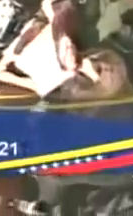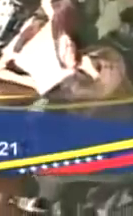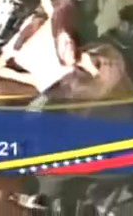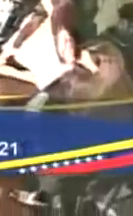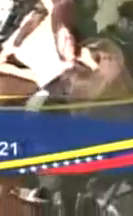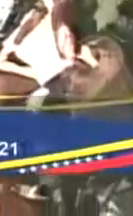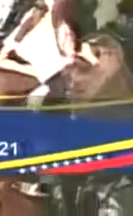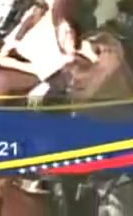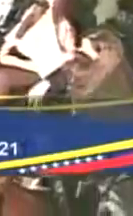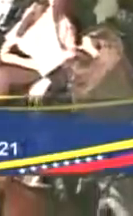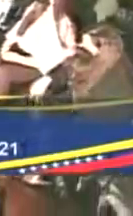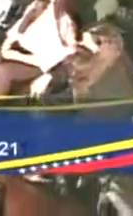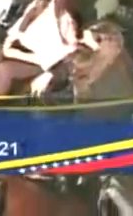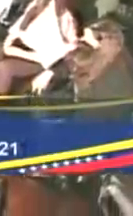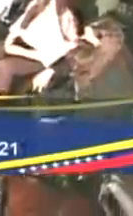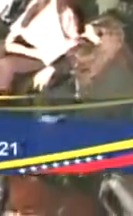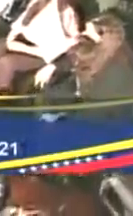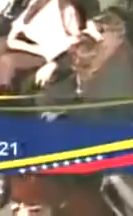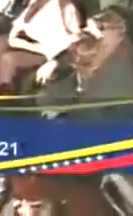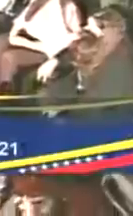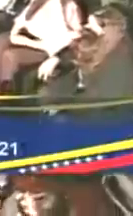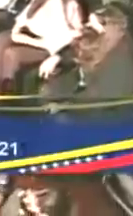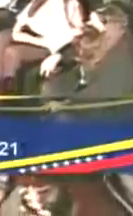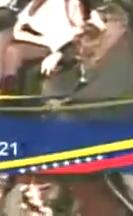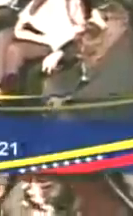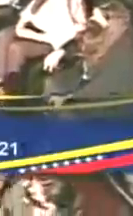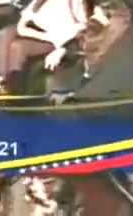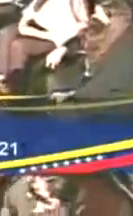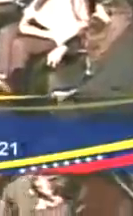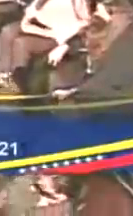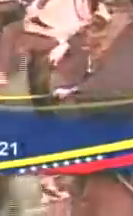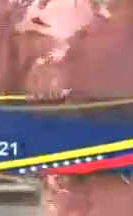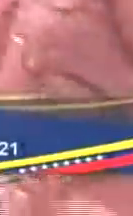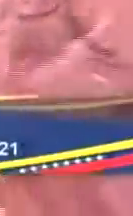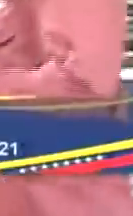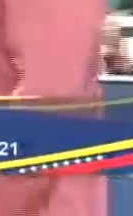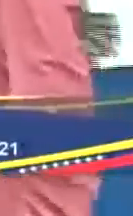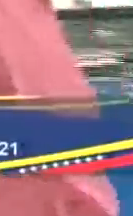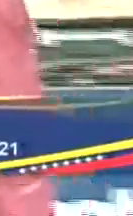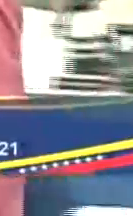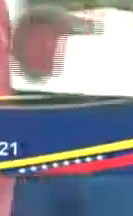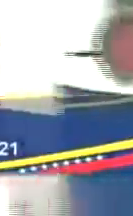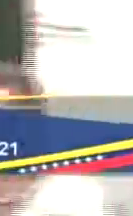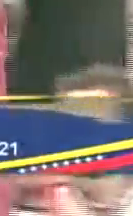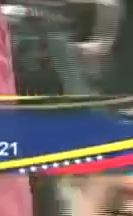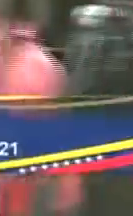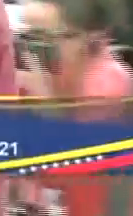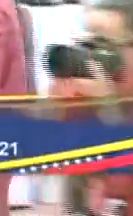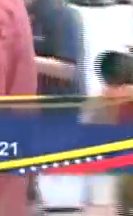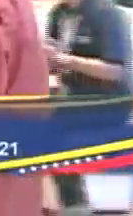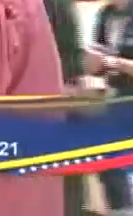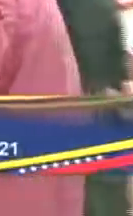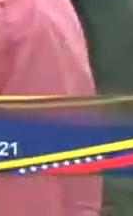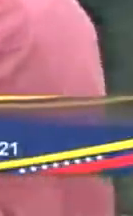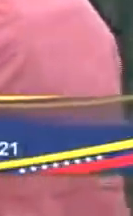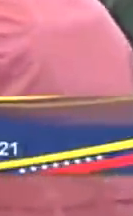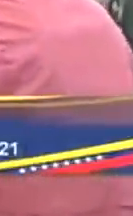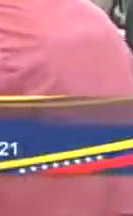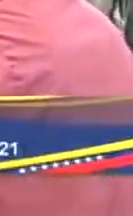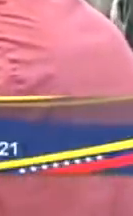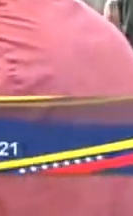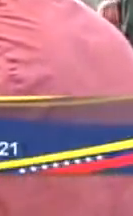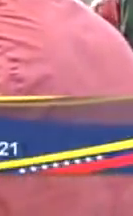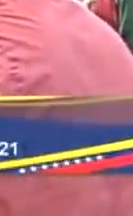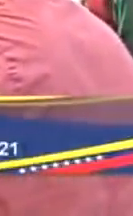recibe Carlos Axby. Liderizado por la clase obrera del Metro de Caracas para recuperar trenes de vieja